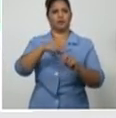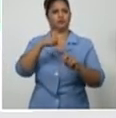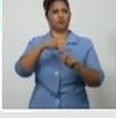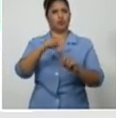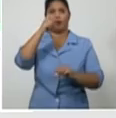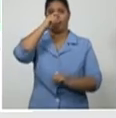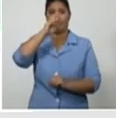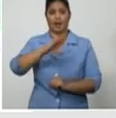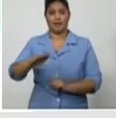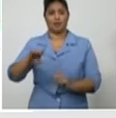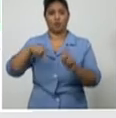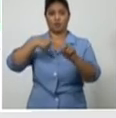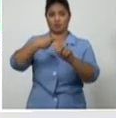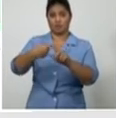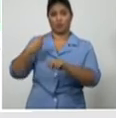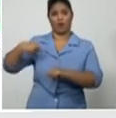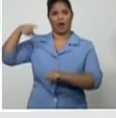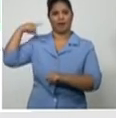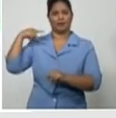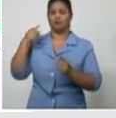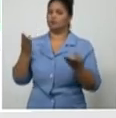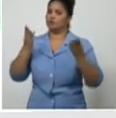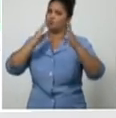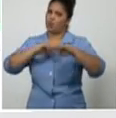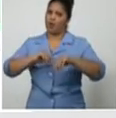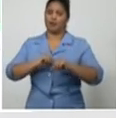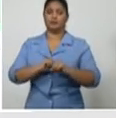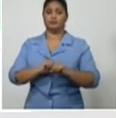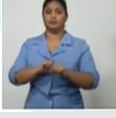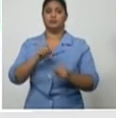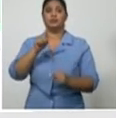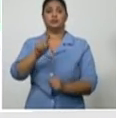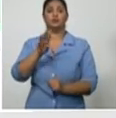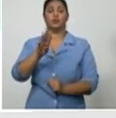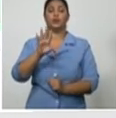los 145 en edades pediátricas,